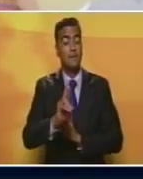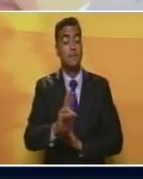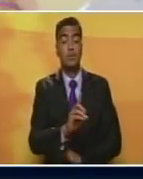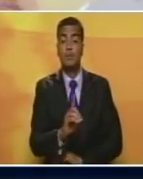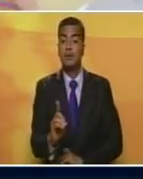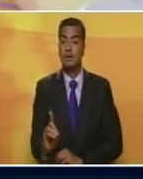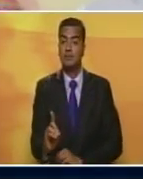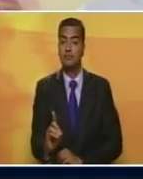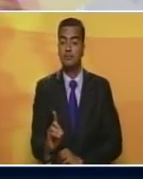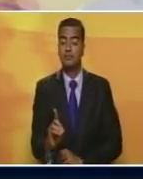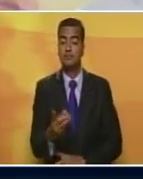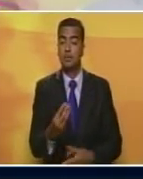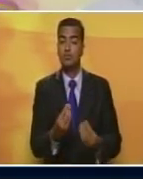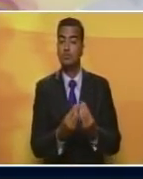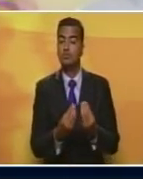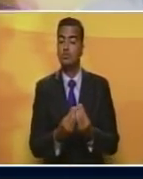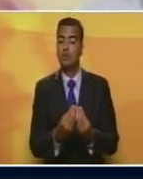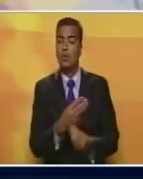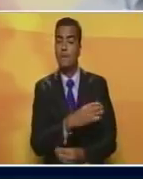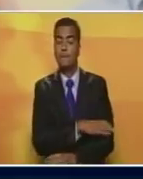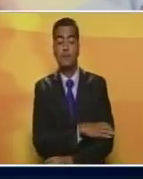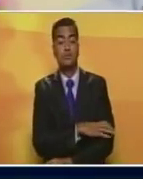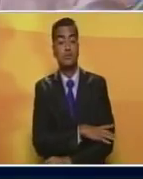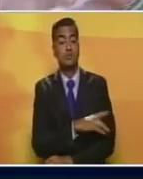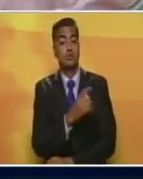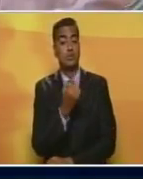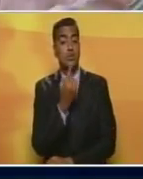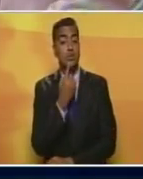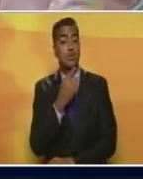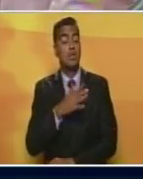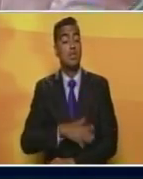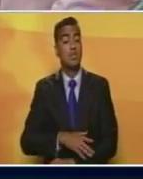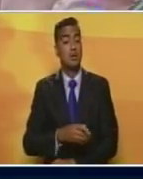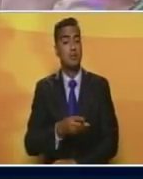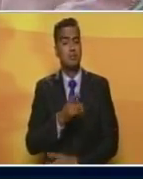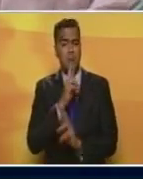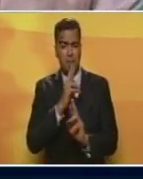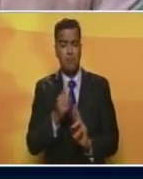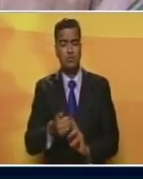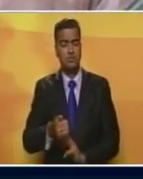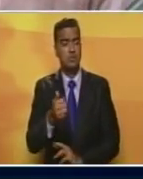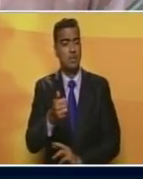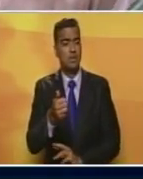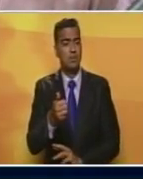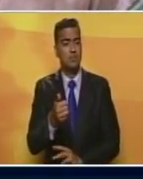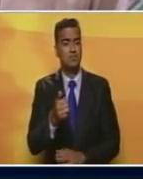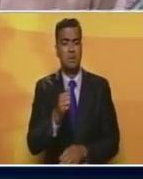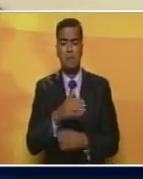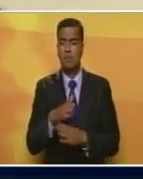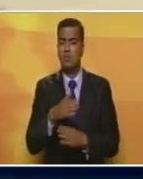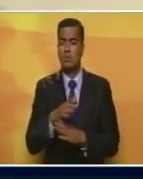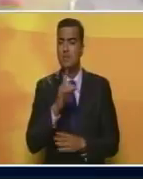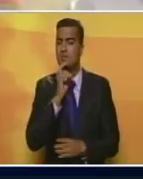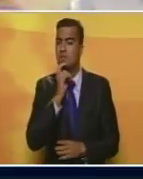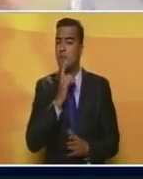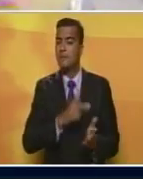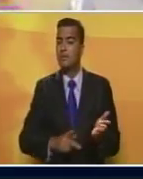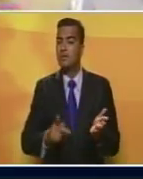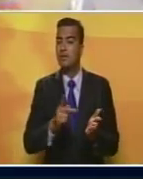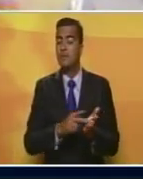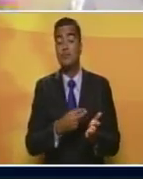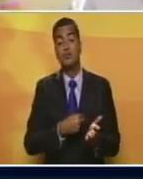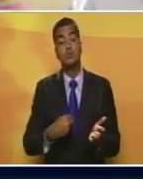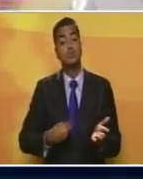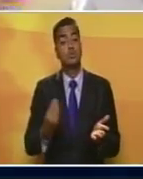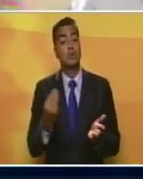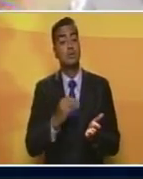presidenciales por parte de la Asamblea Nacional Constituyente e indicó que el PSUV ya tiene candidato y será el actual mandatario venezolano. Con